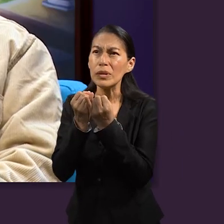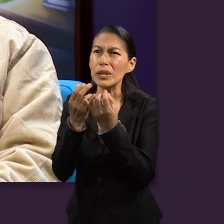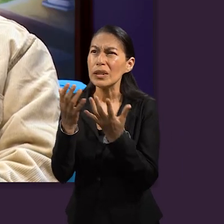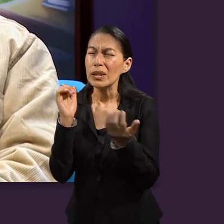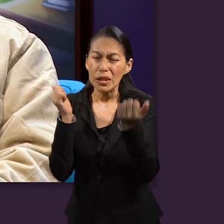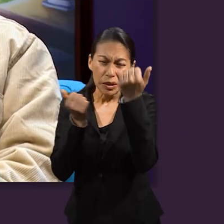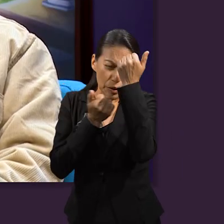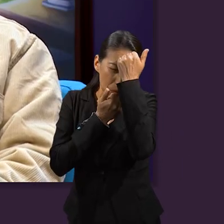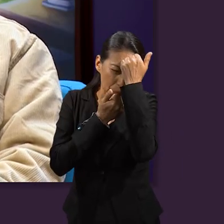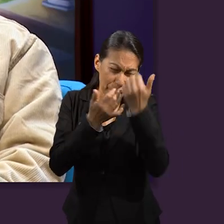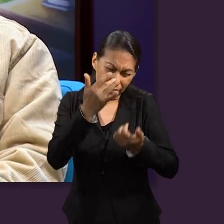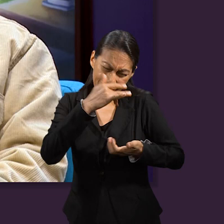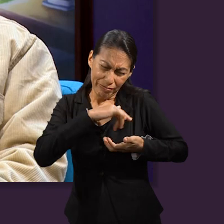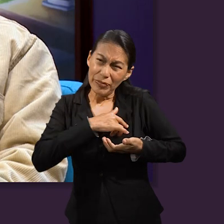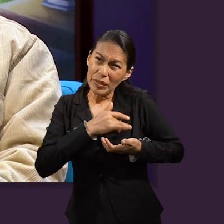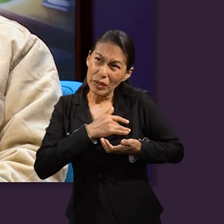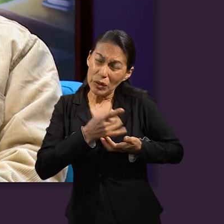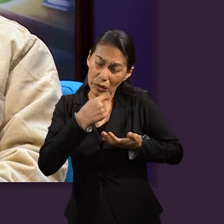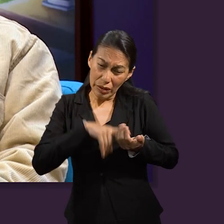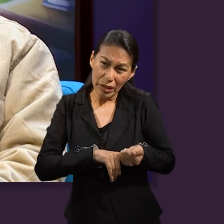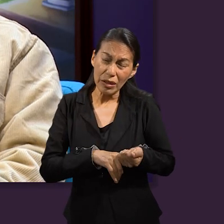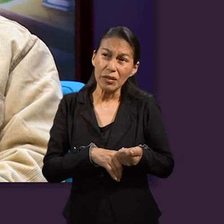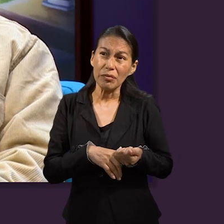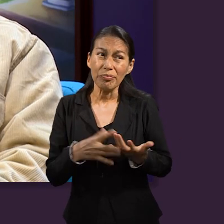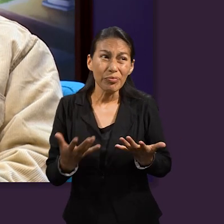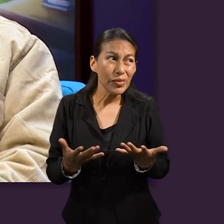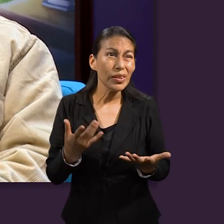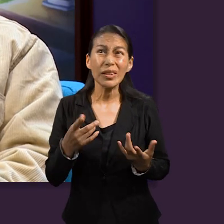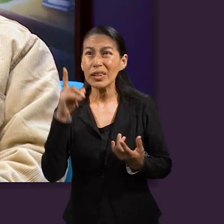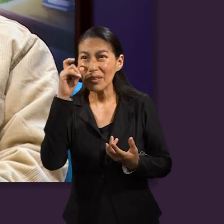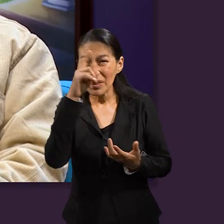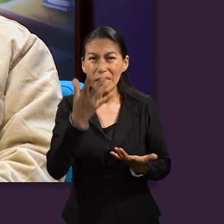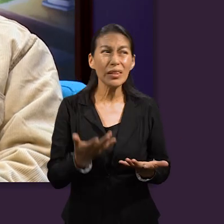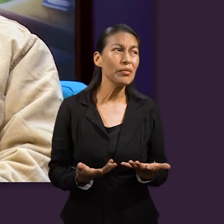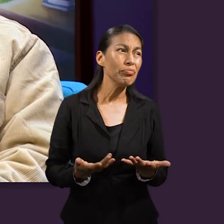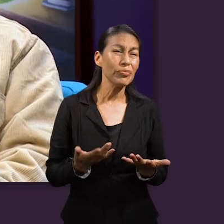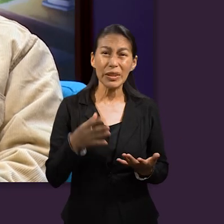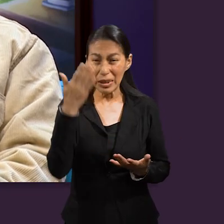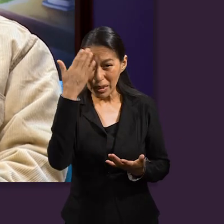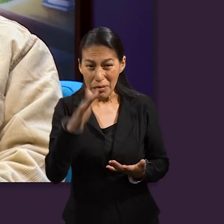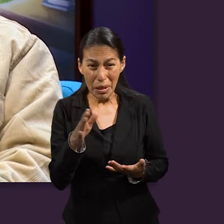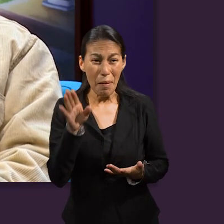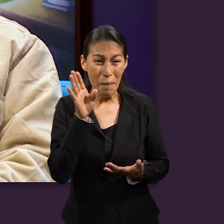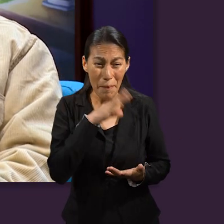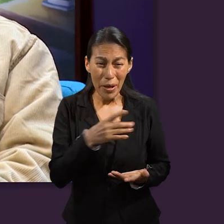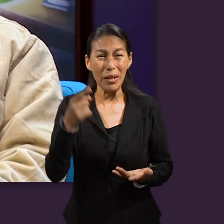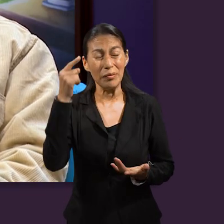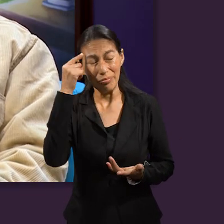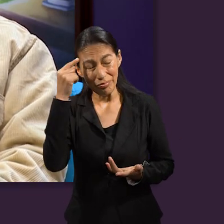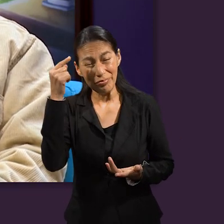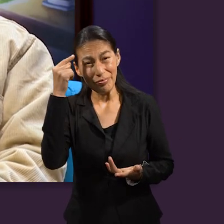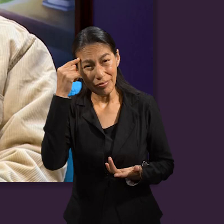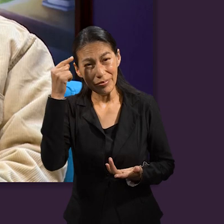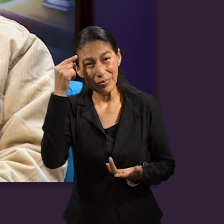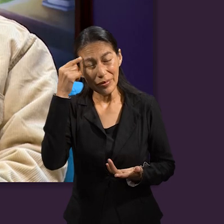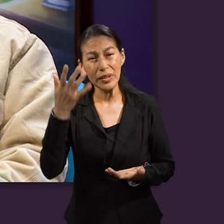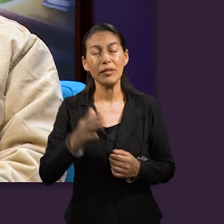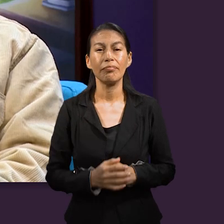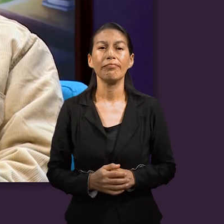corazón porque sabía de la forma en la cual había conseguido las cosas había sido de forma incorrecta